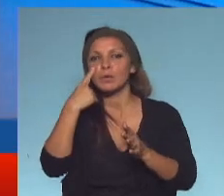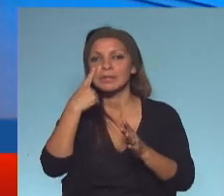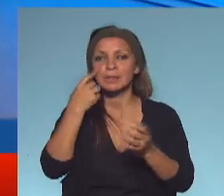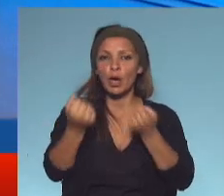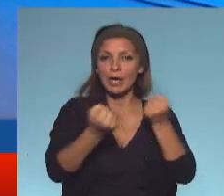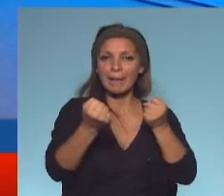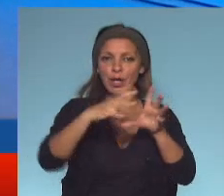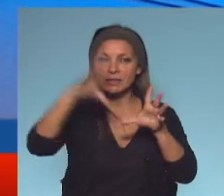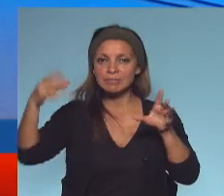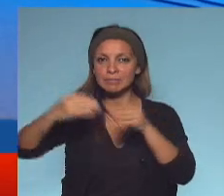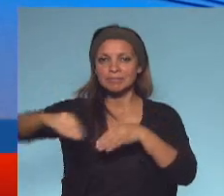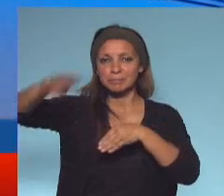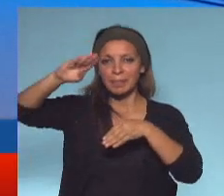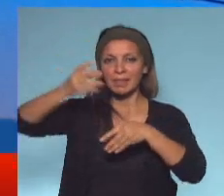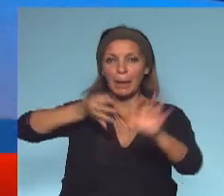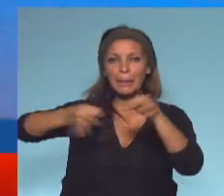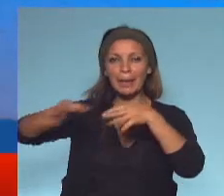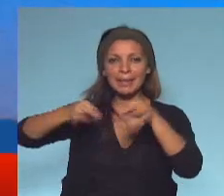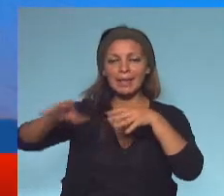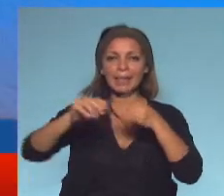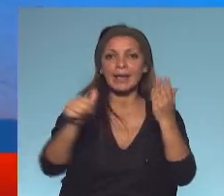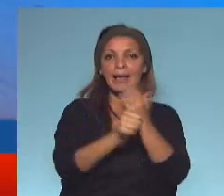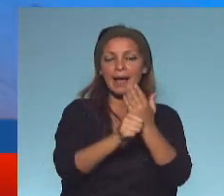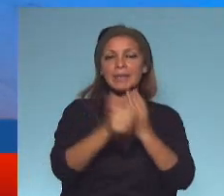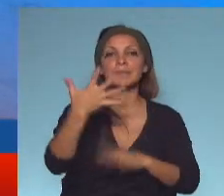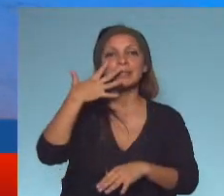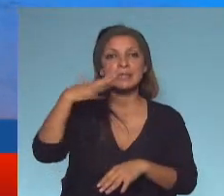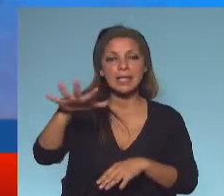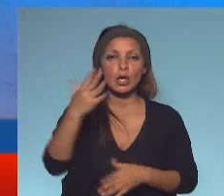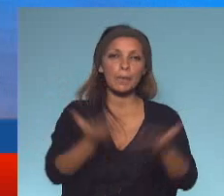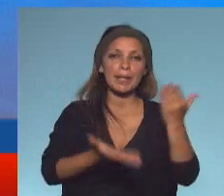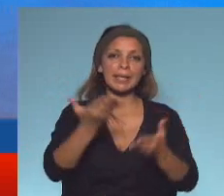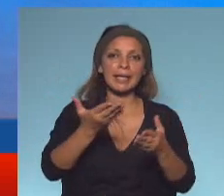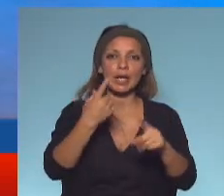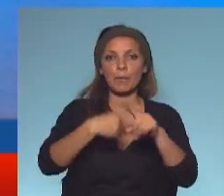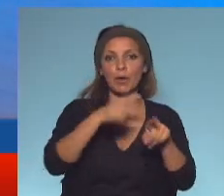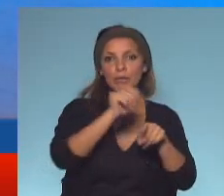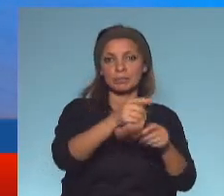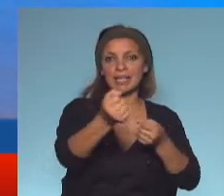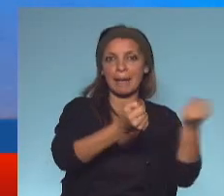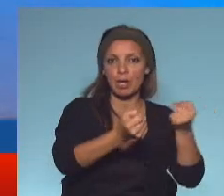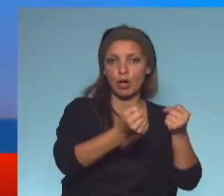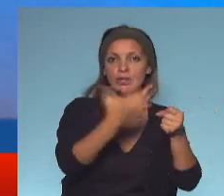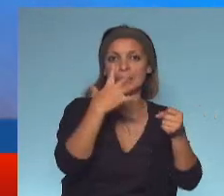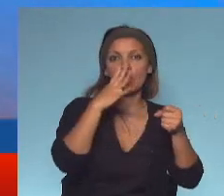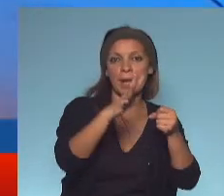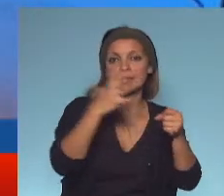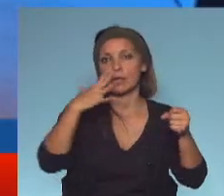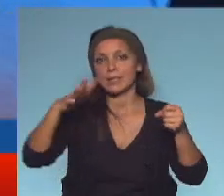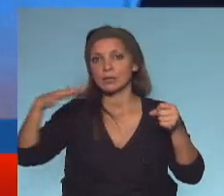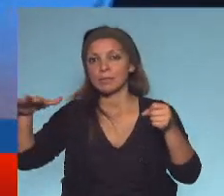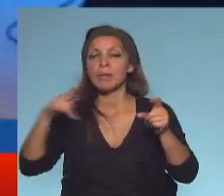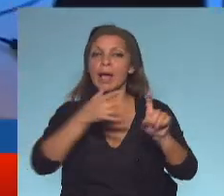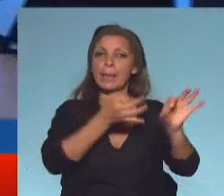venta directa, con más de 5.000 kilogramos por camión. Ahí se venderán entre 4 y